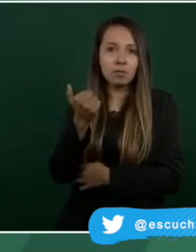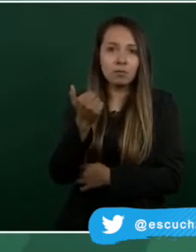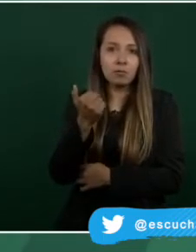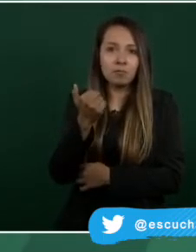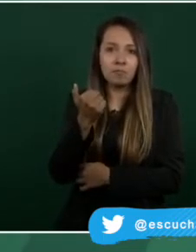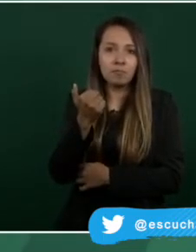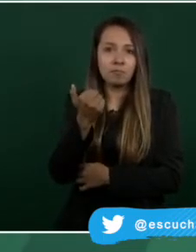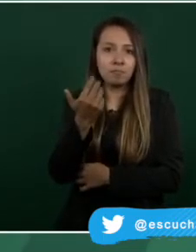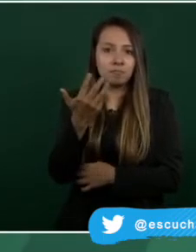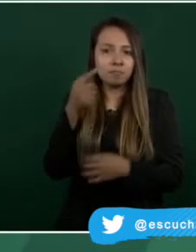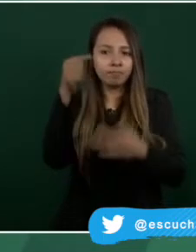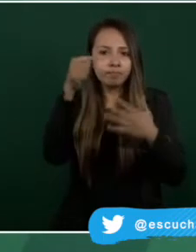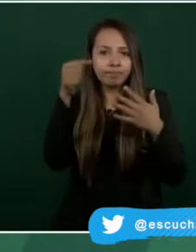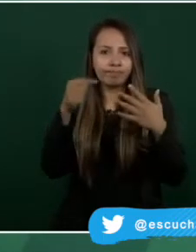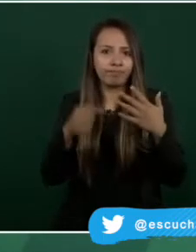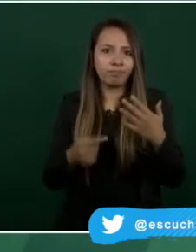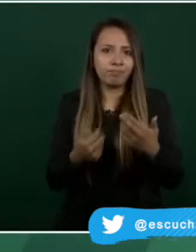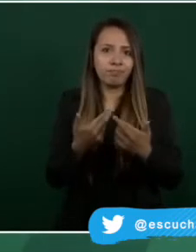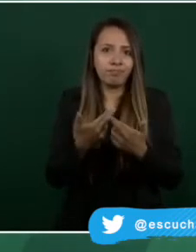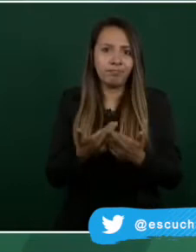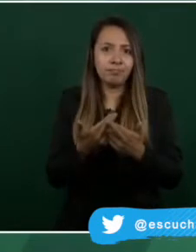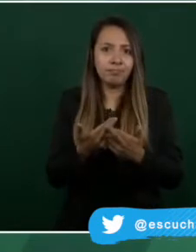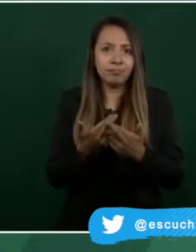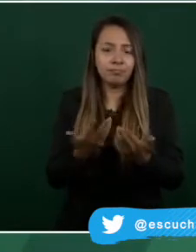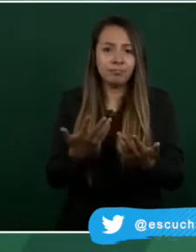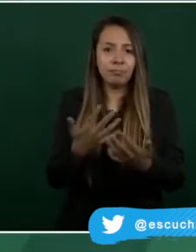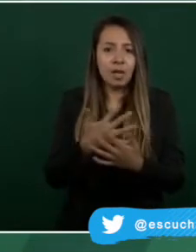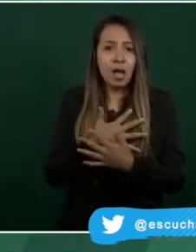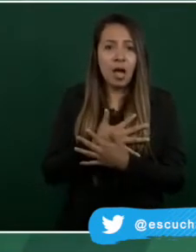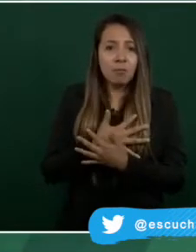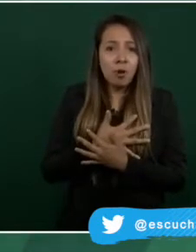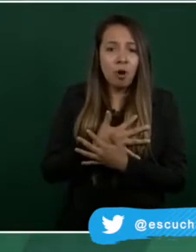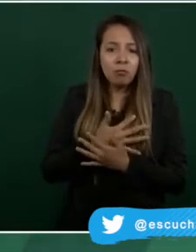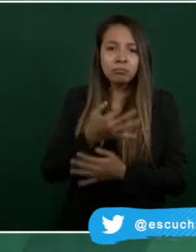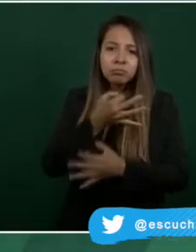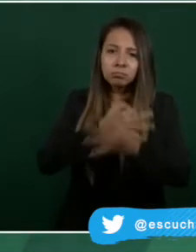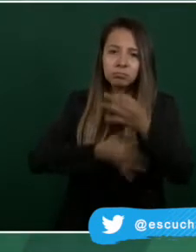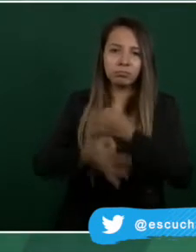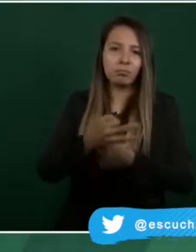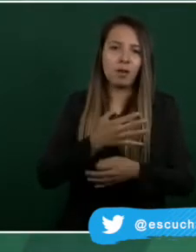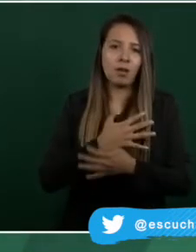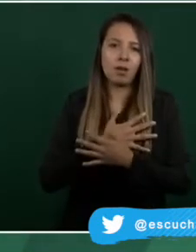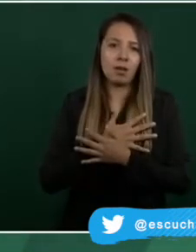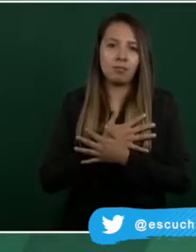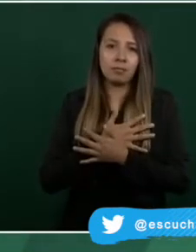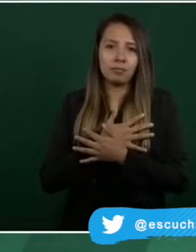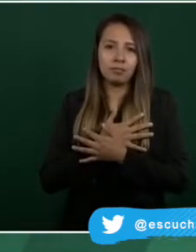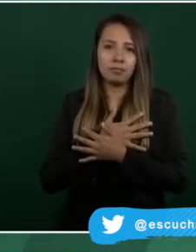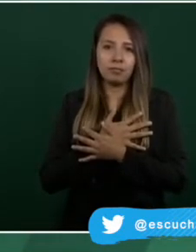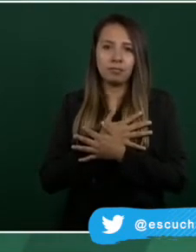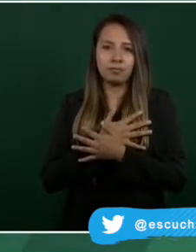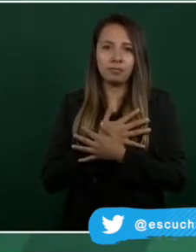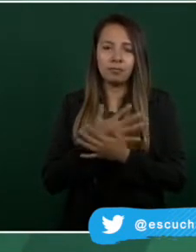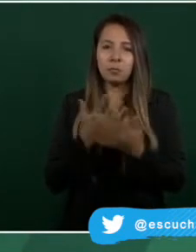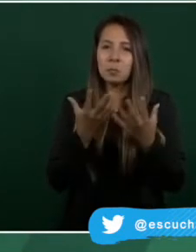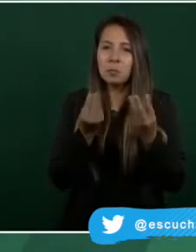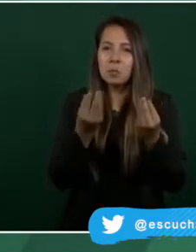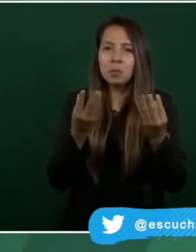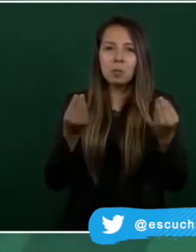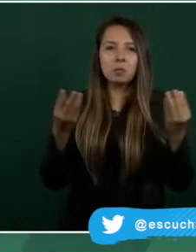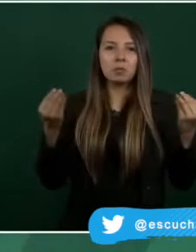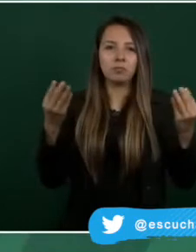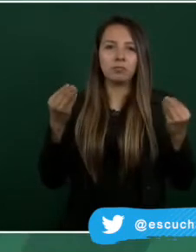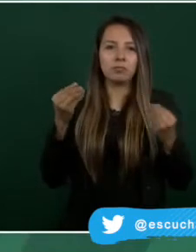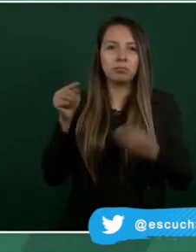Se confirmó que se han regularizado hasta el momento más de 373,000 autos de los denominados autos chocolate. La mayoría